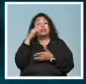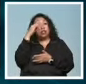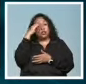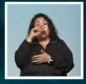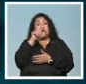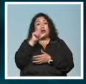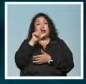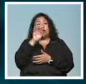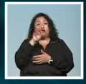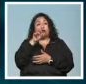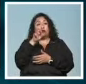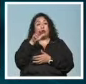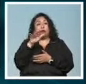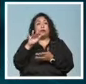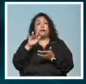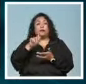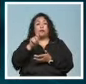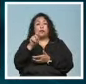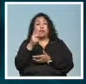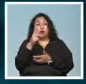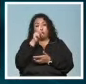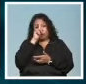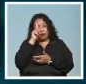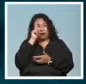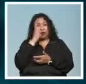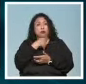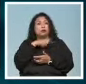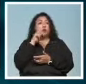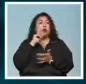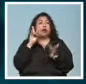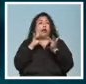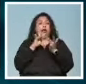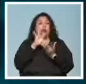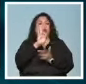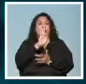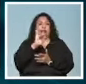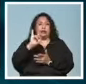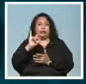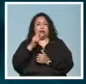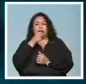Reyes. Para Canal 22, desde Madrid, España, Francina Islas, corresponsal.